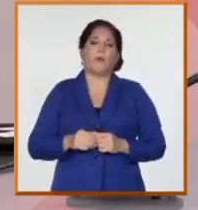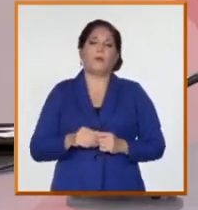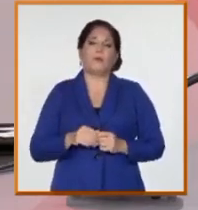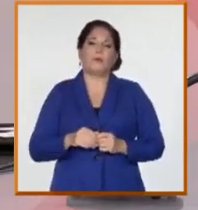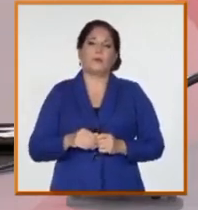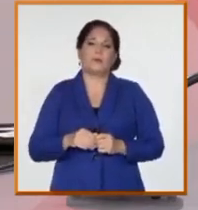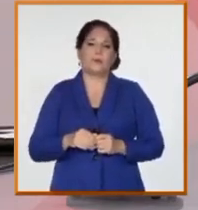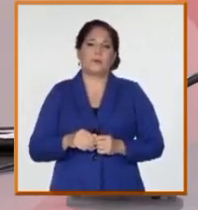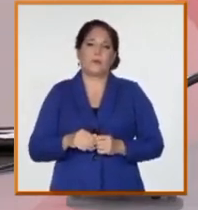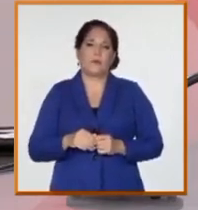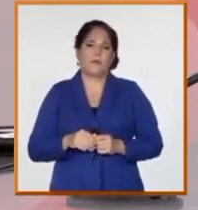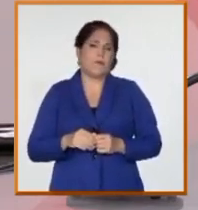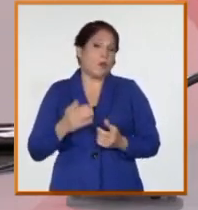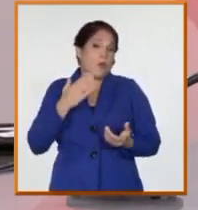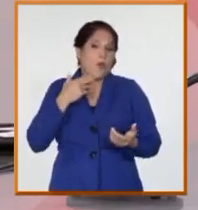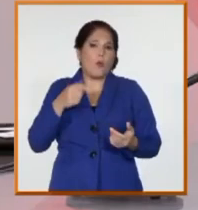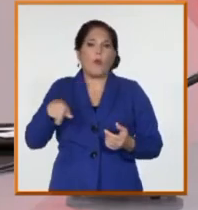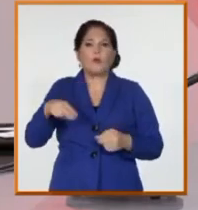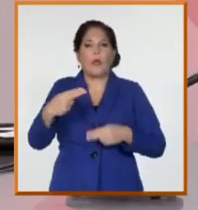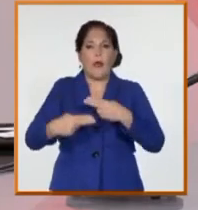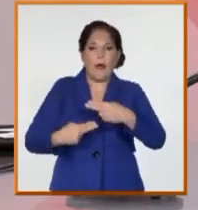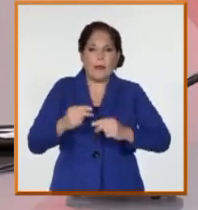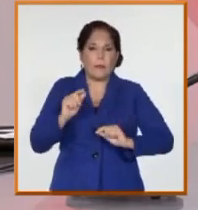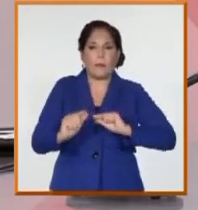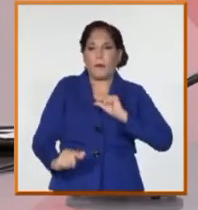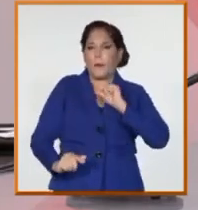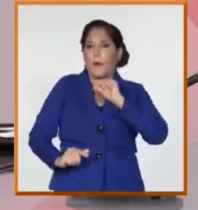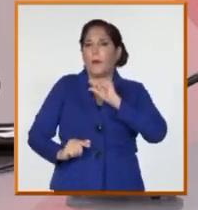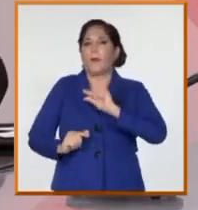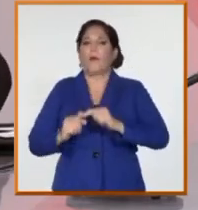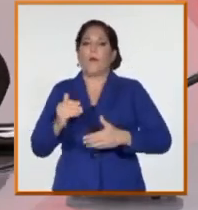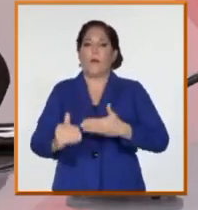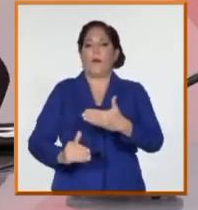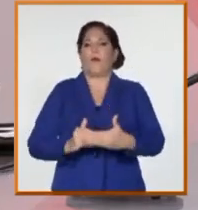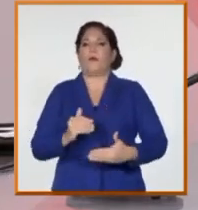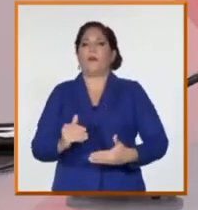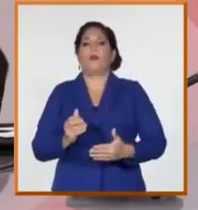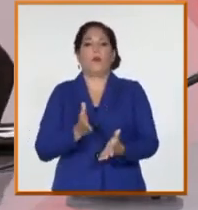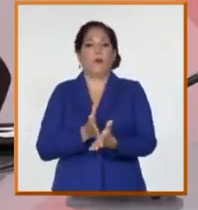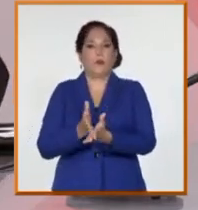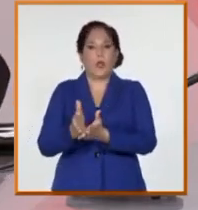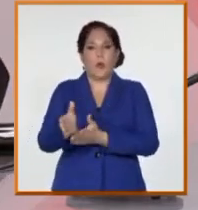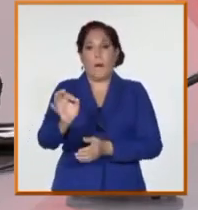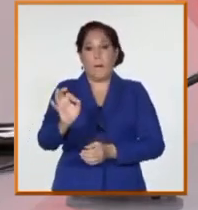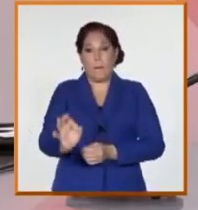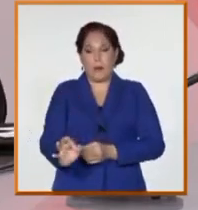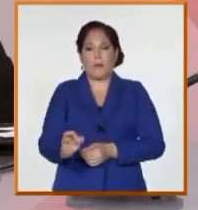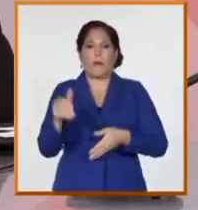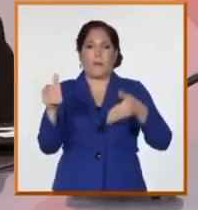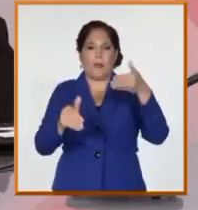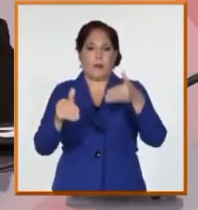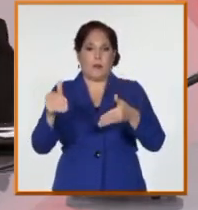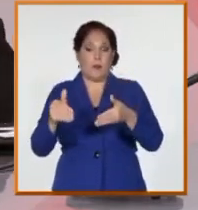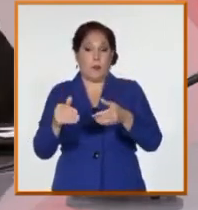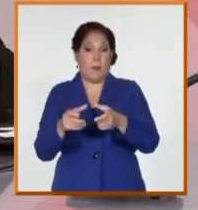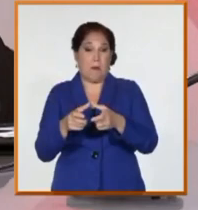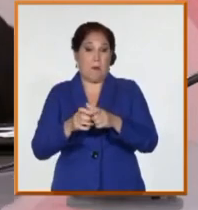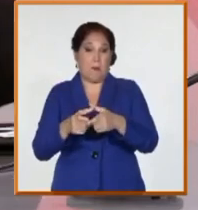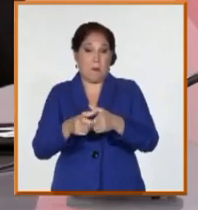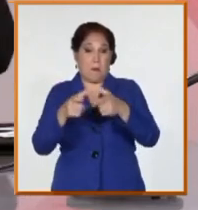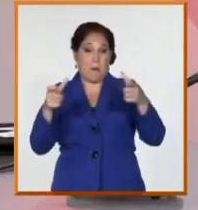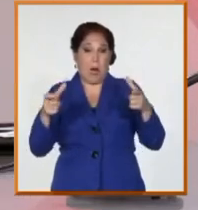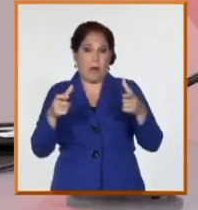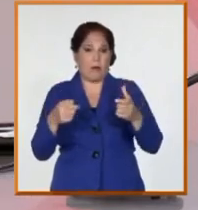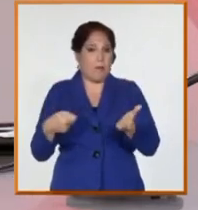cuentes un poco Cómo se hace y cómo se ha ido conduciendo este este proceso que permite seguir ampliando la participación de la forma de gestión